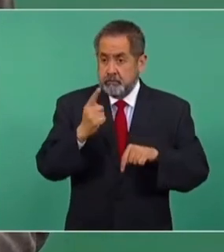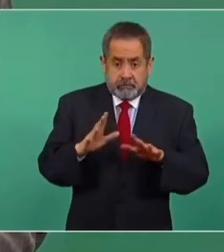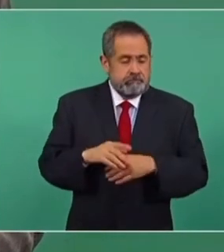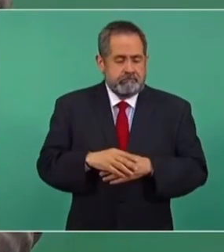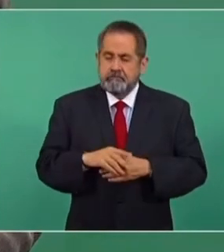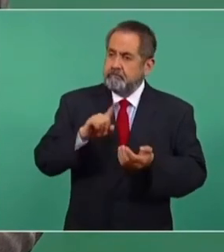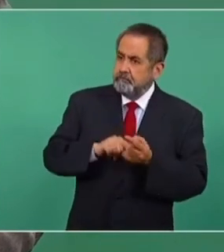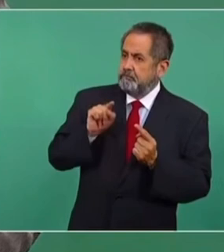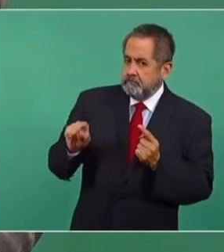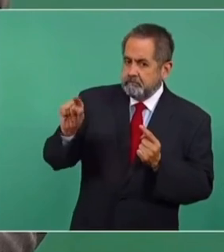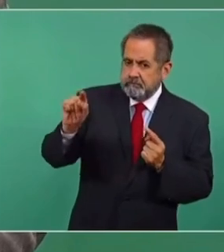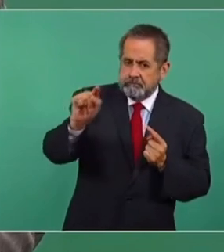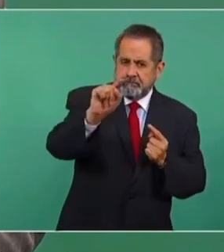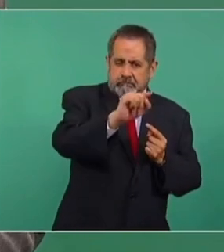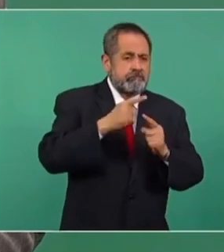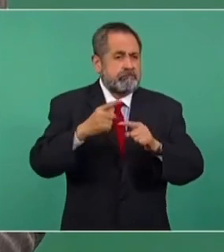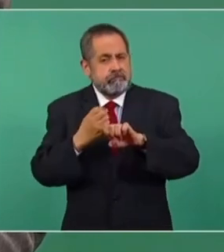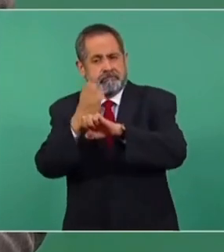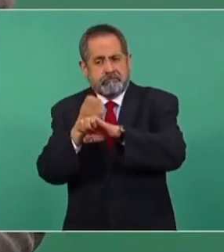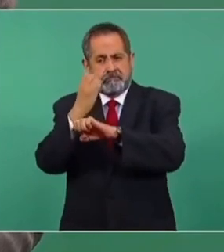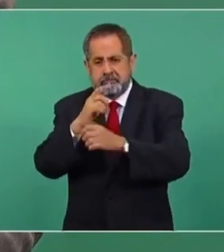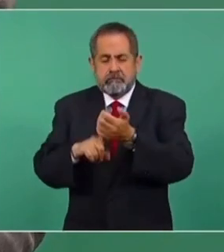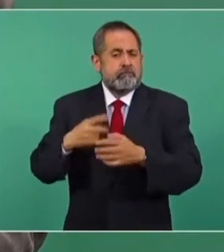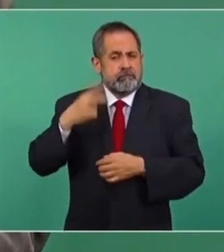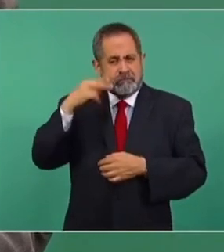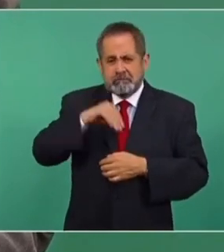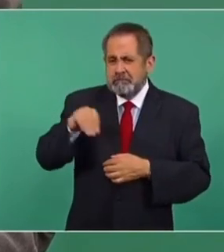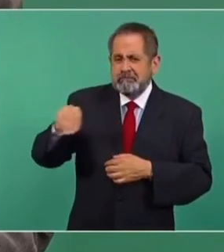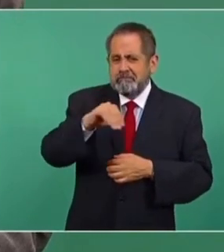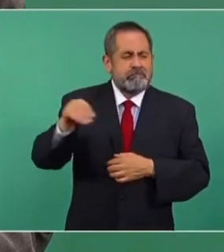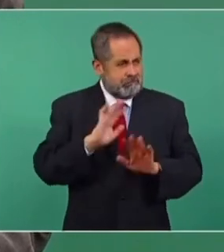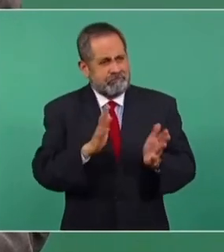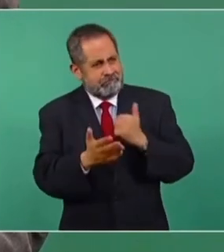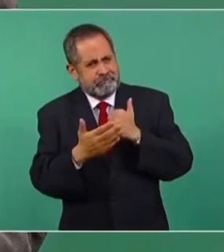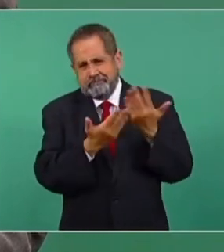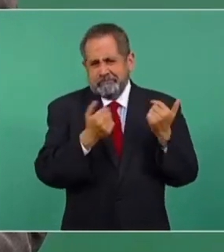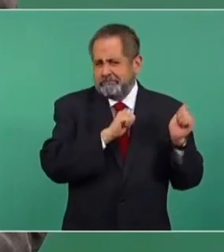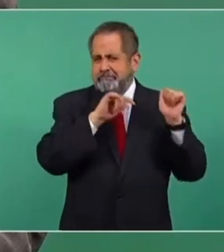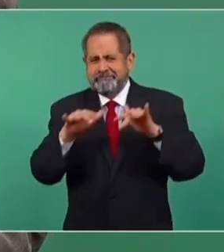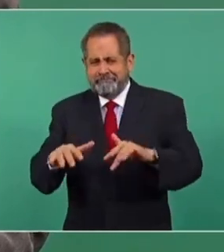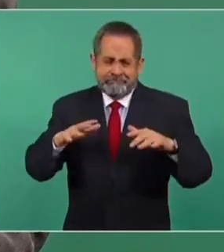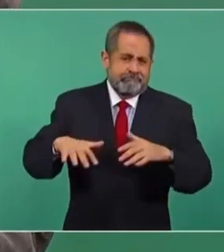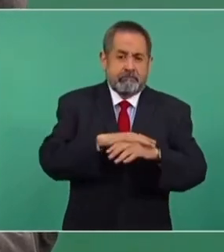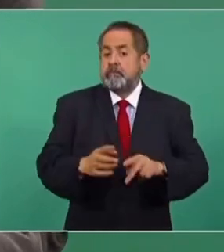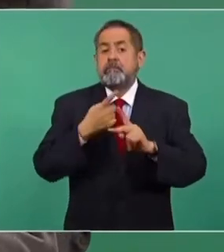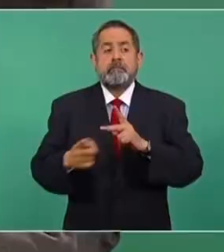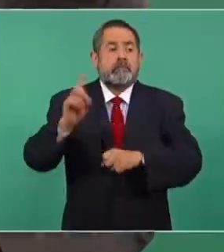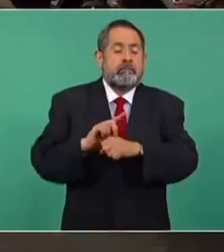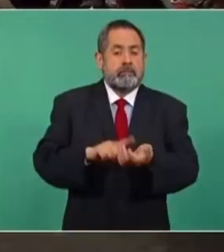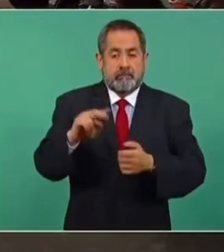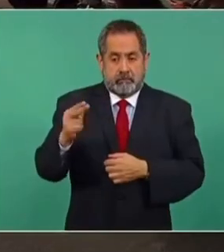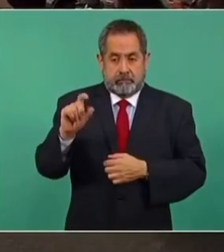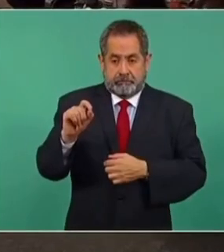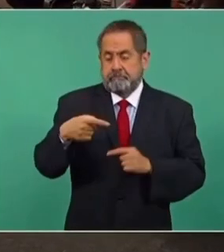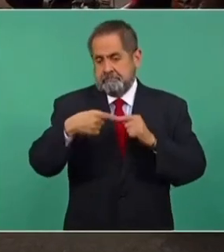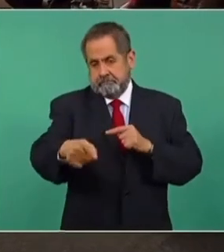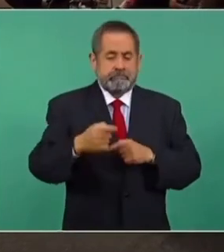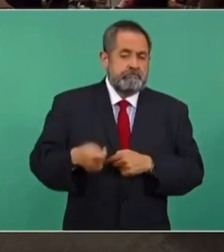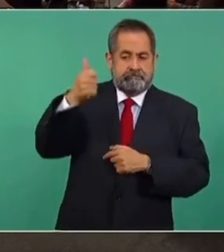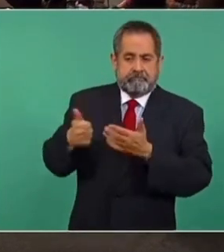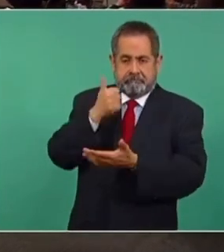en todos los estados. En mis giras va a haber asambleas. A partir del 20. Con eso empezamos.